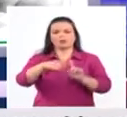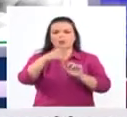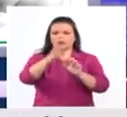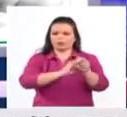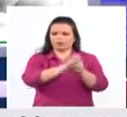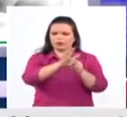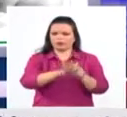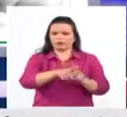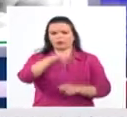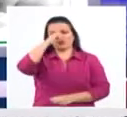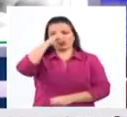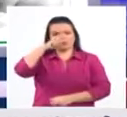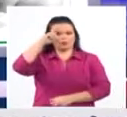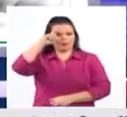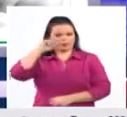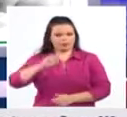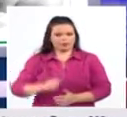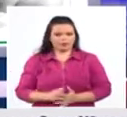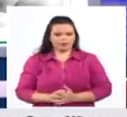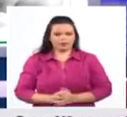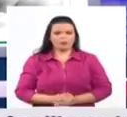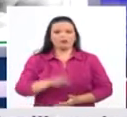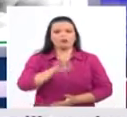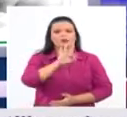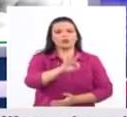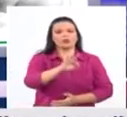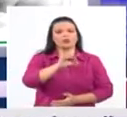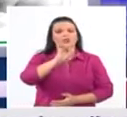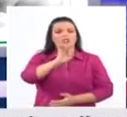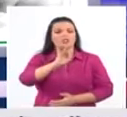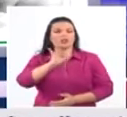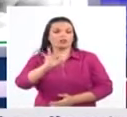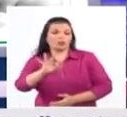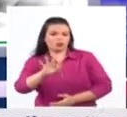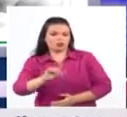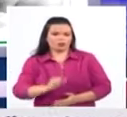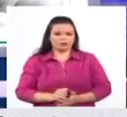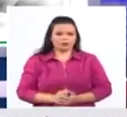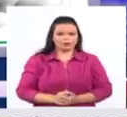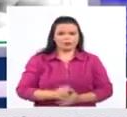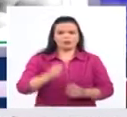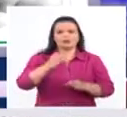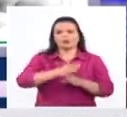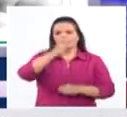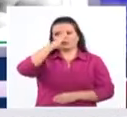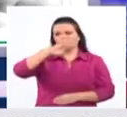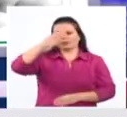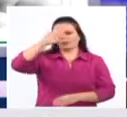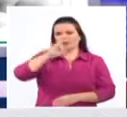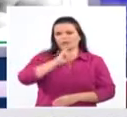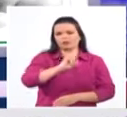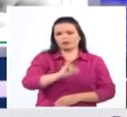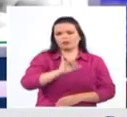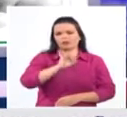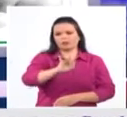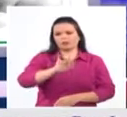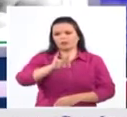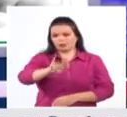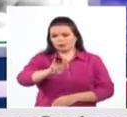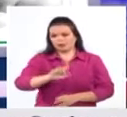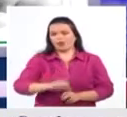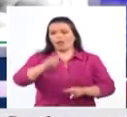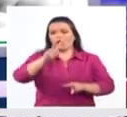Santi Espíritus con 878. Santiago de Cuba con 679, La Habana